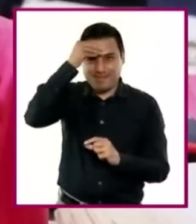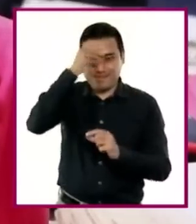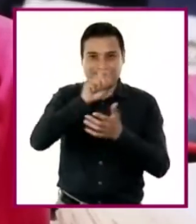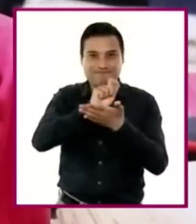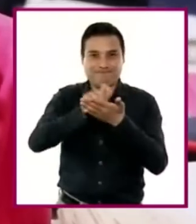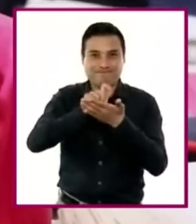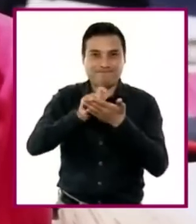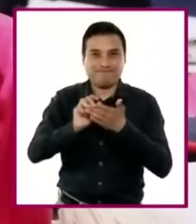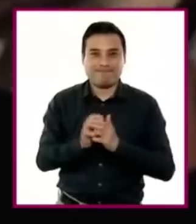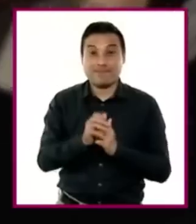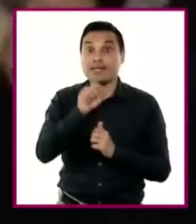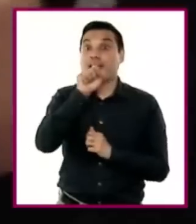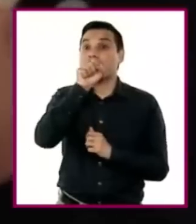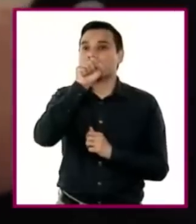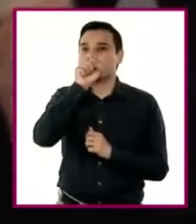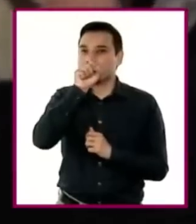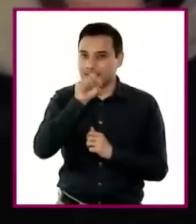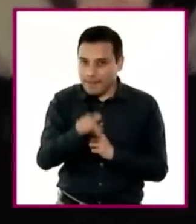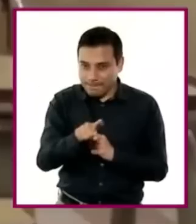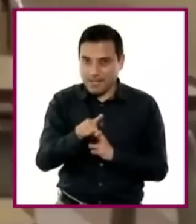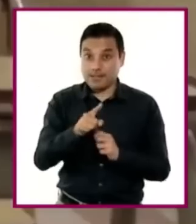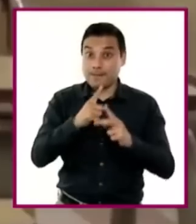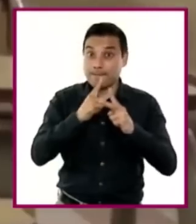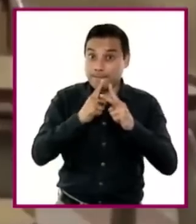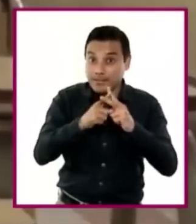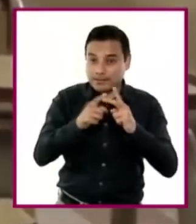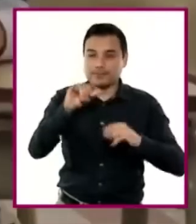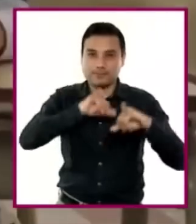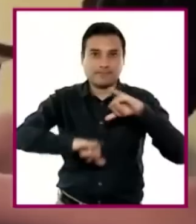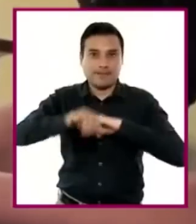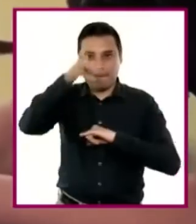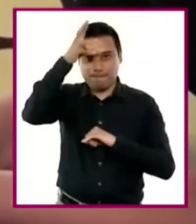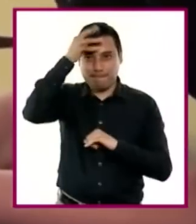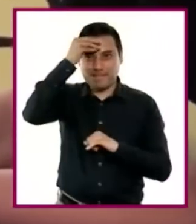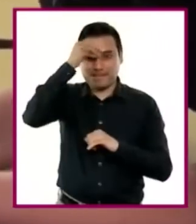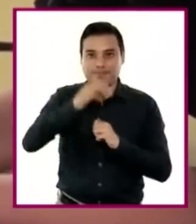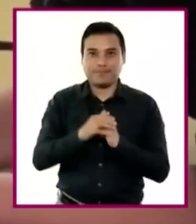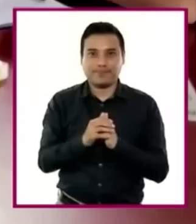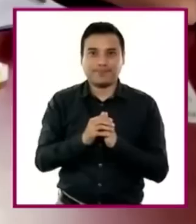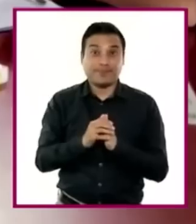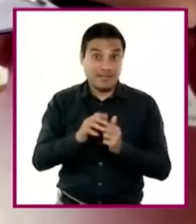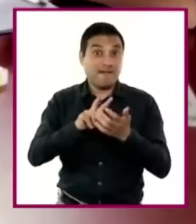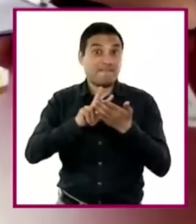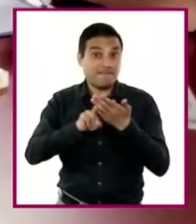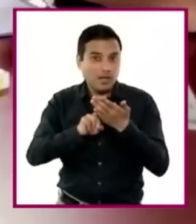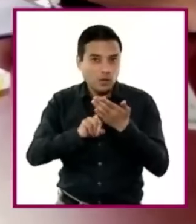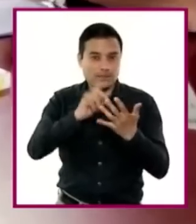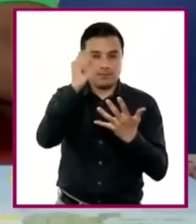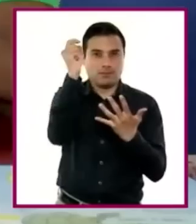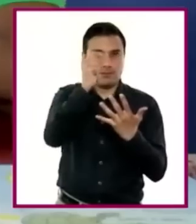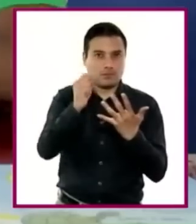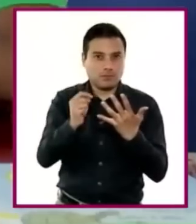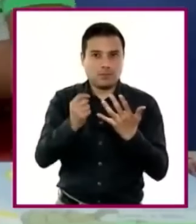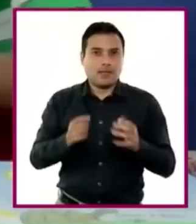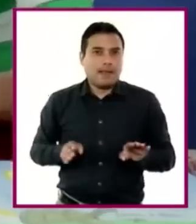habilidades científicas y matemáticas y fortalecen valores y actitudes